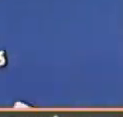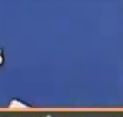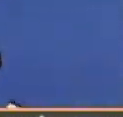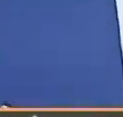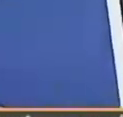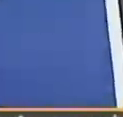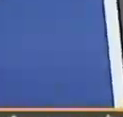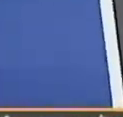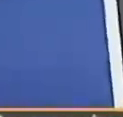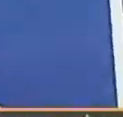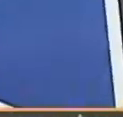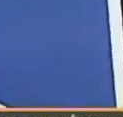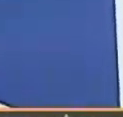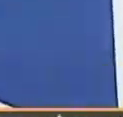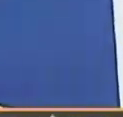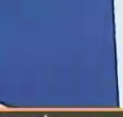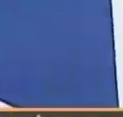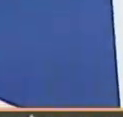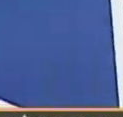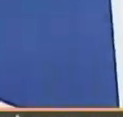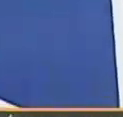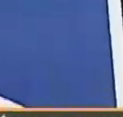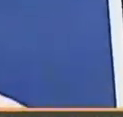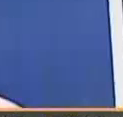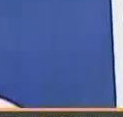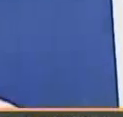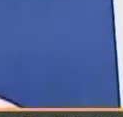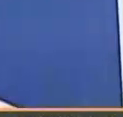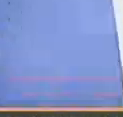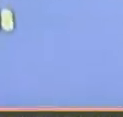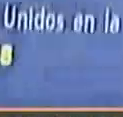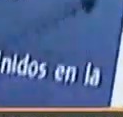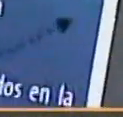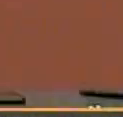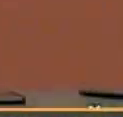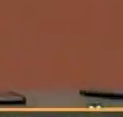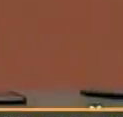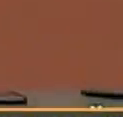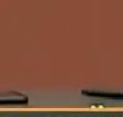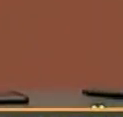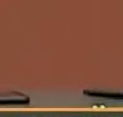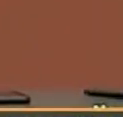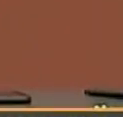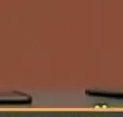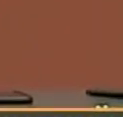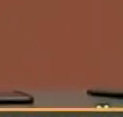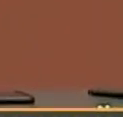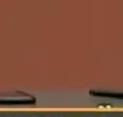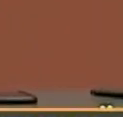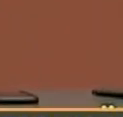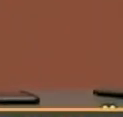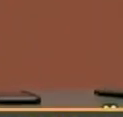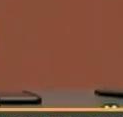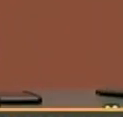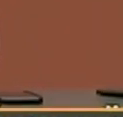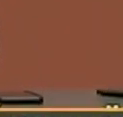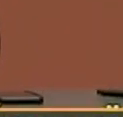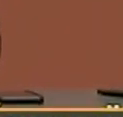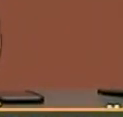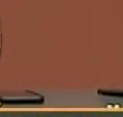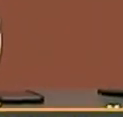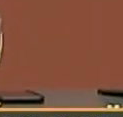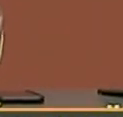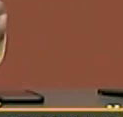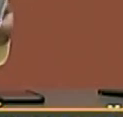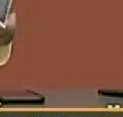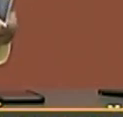los últimos años ha atendido de forma rigurosa el gobierno venezolano. Pero yo voy a irme a otro